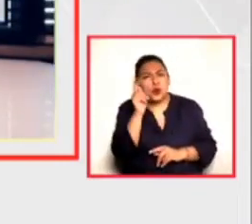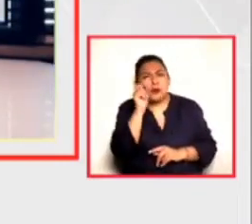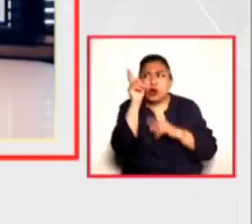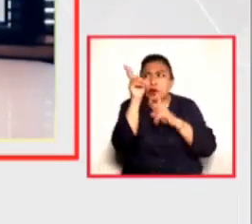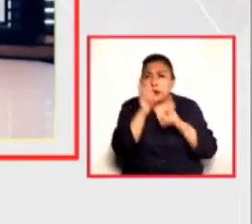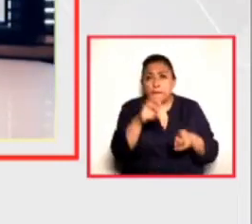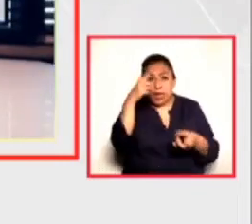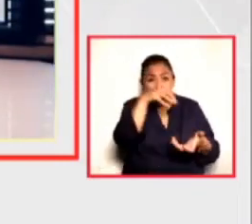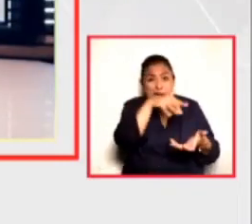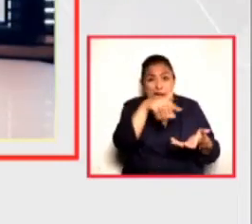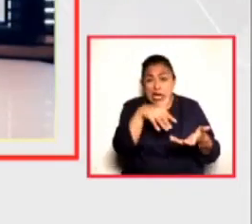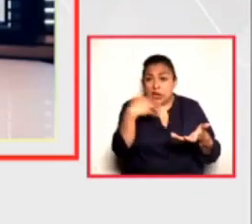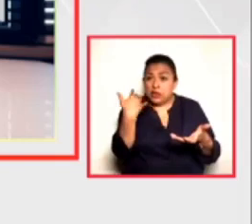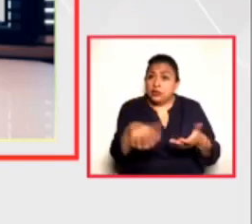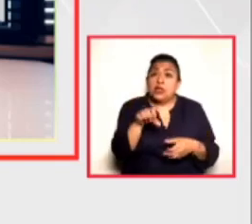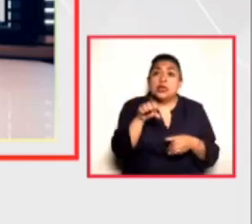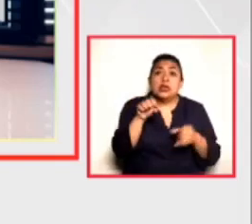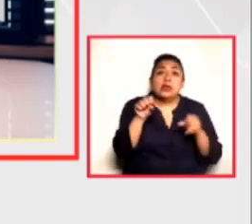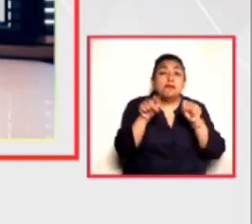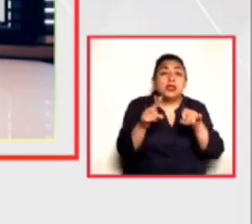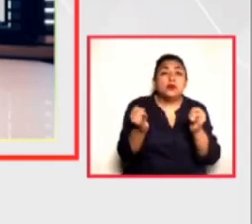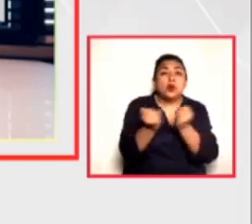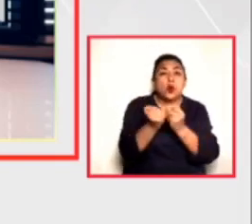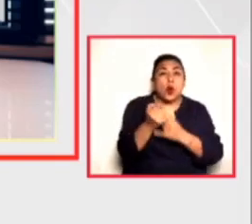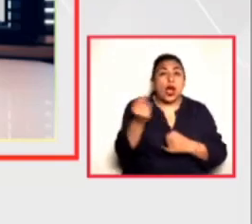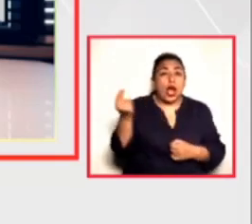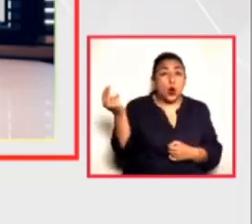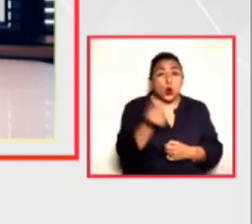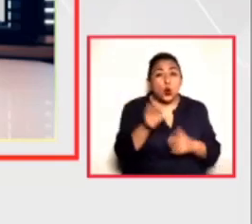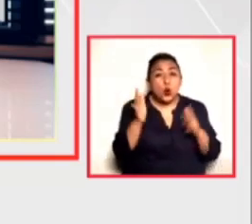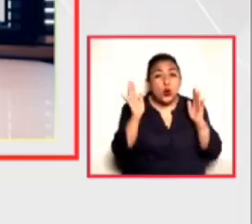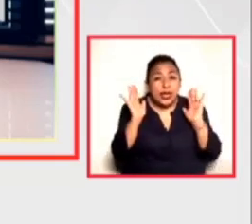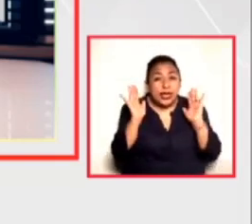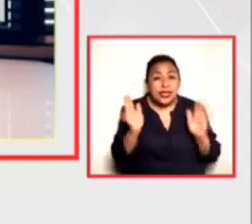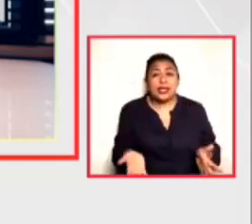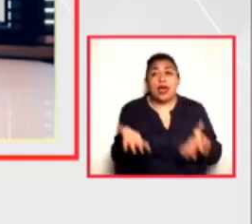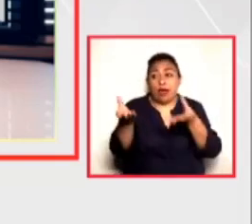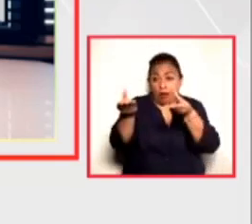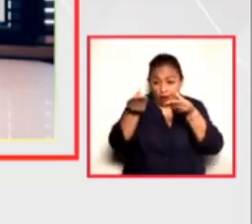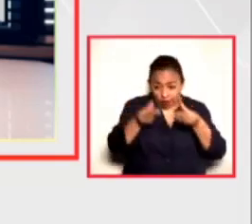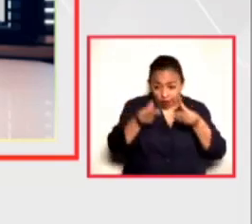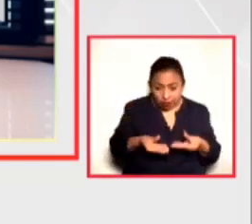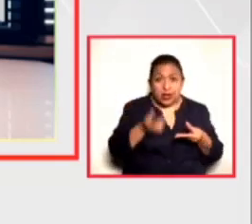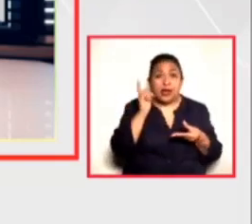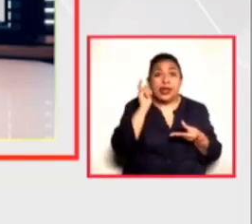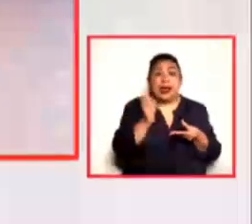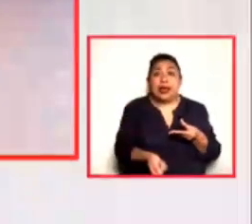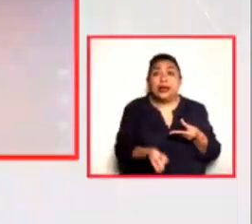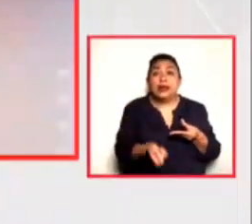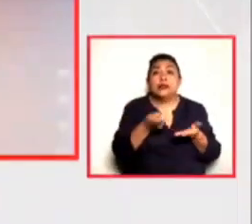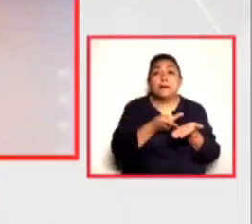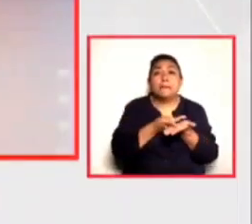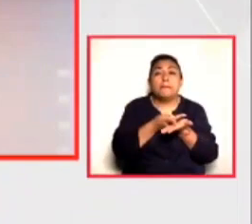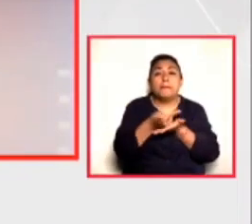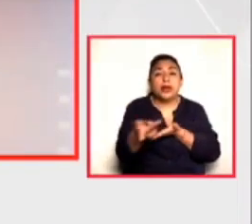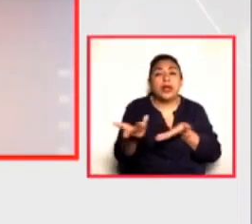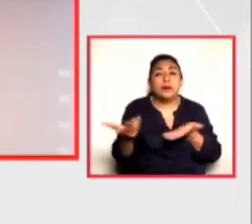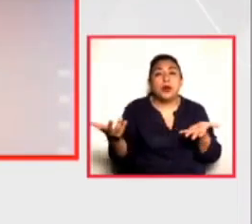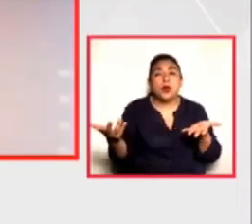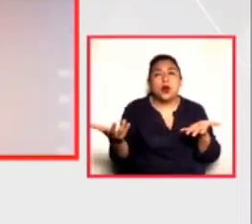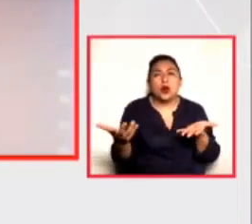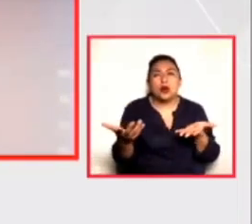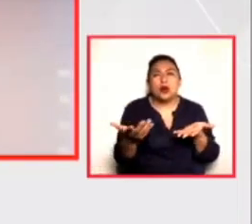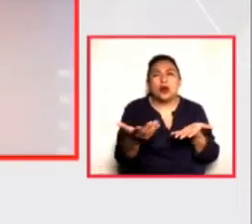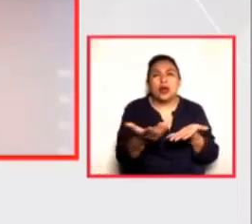como también, Laura, lo que nos surge ya también tener en nuestras manos es el premio que ganó